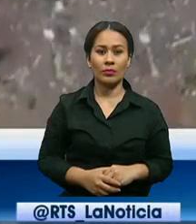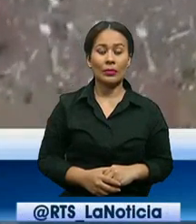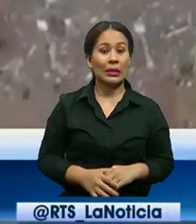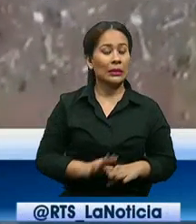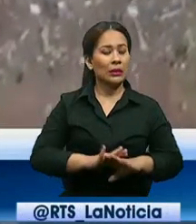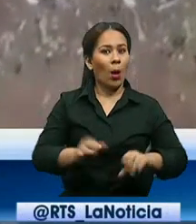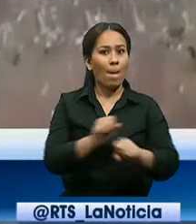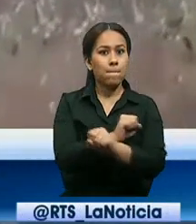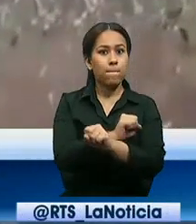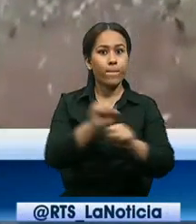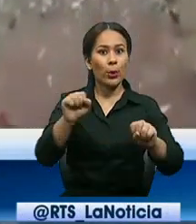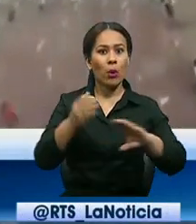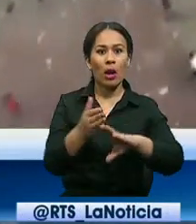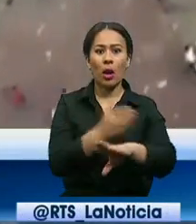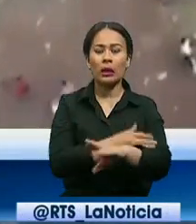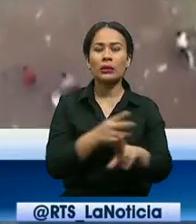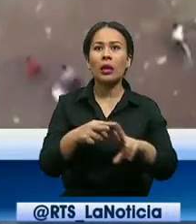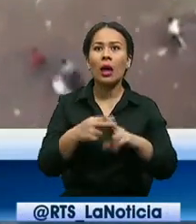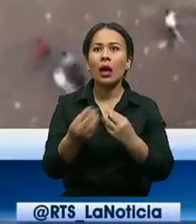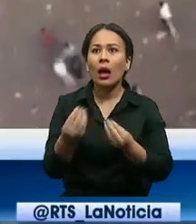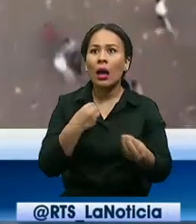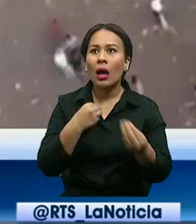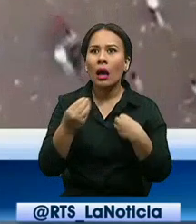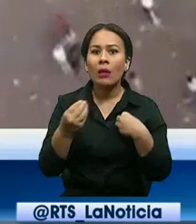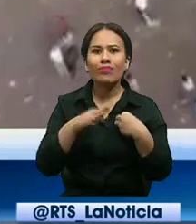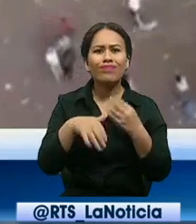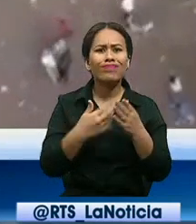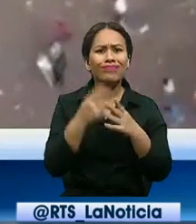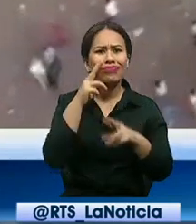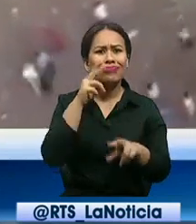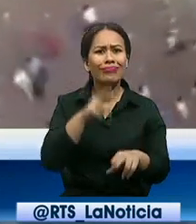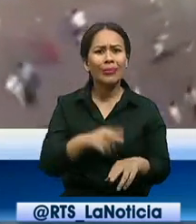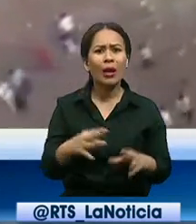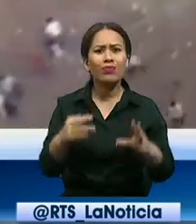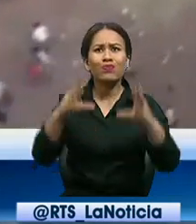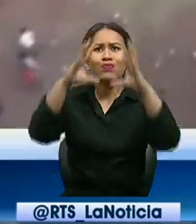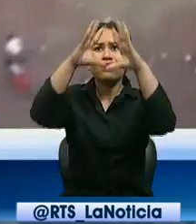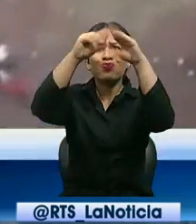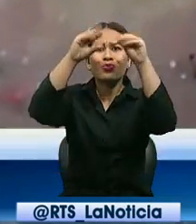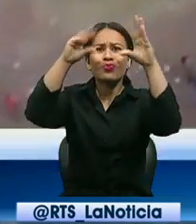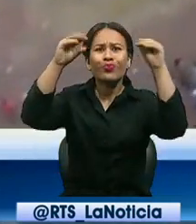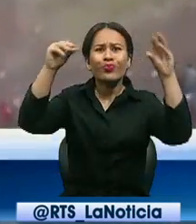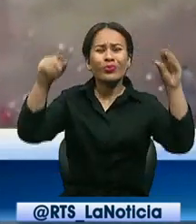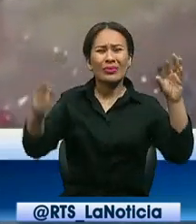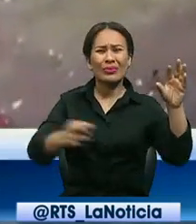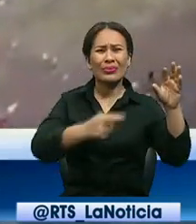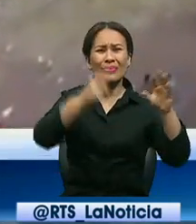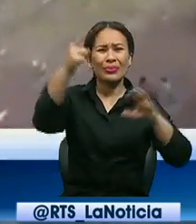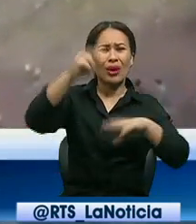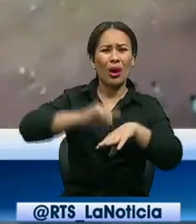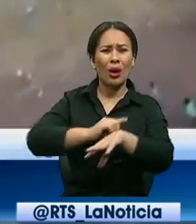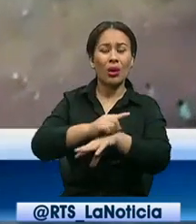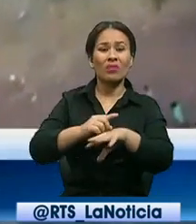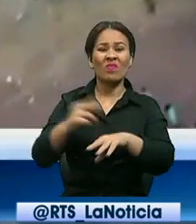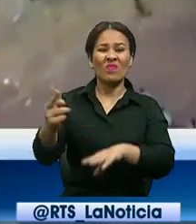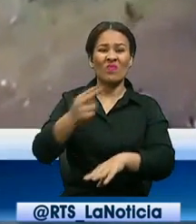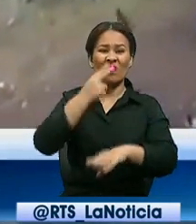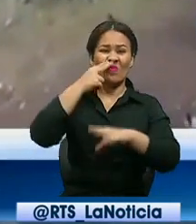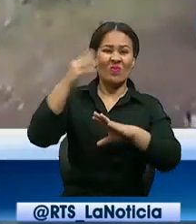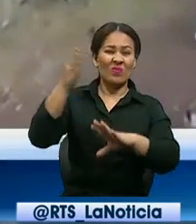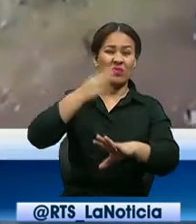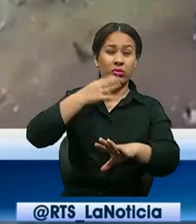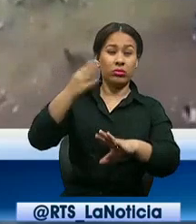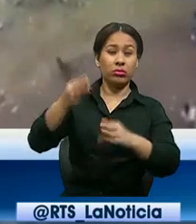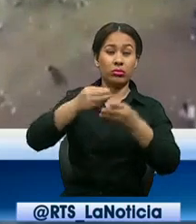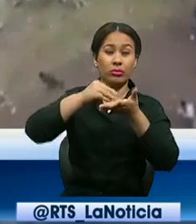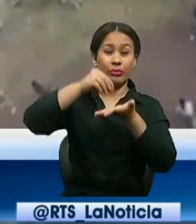Tras la explosión inicial han seguido una serie de detonaciones y una nube ha cubierto el terreno durante varias horas. El olor a pólvora se ha